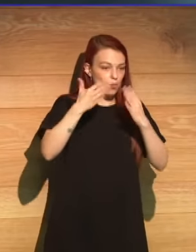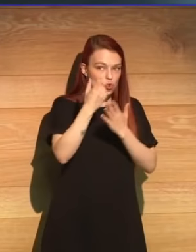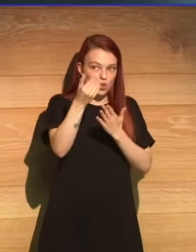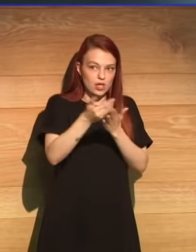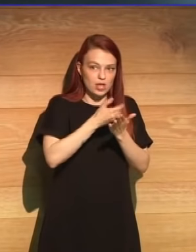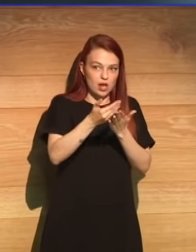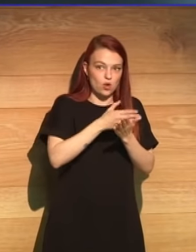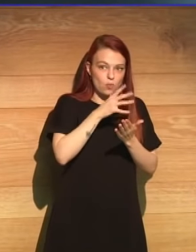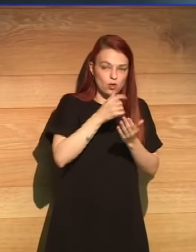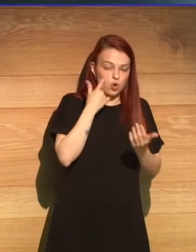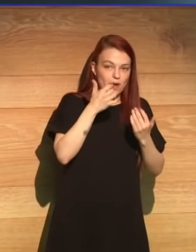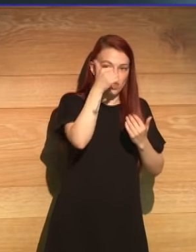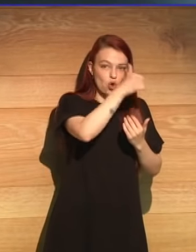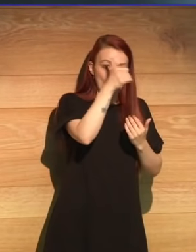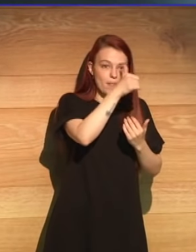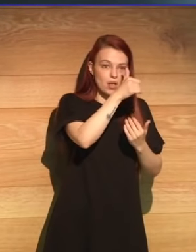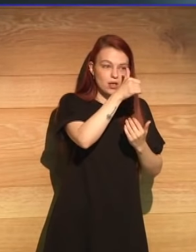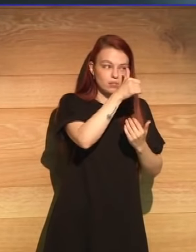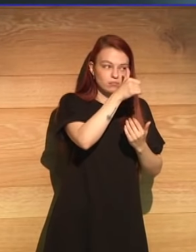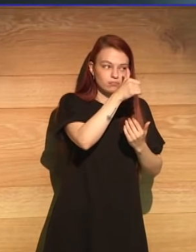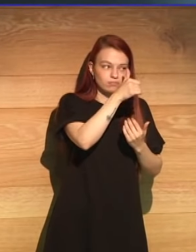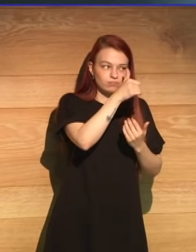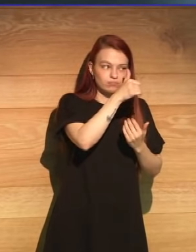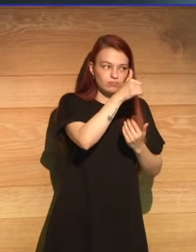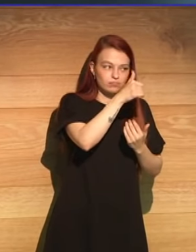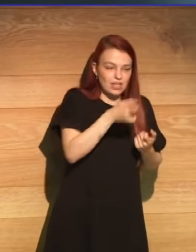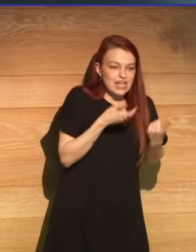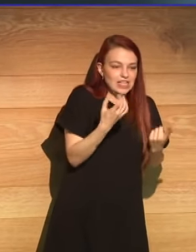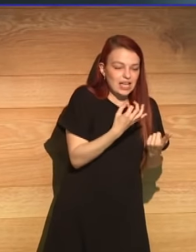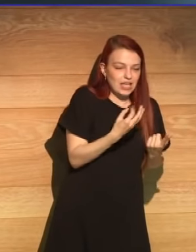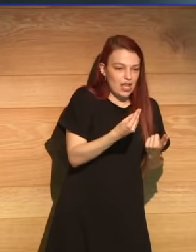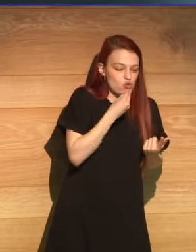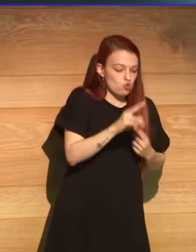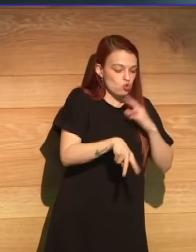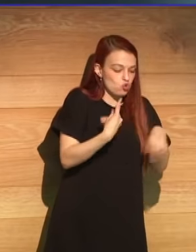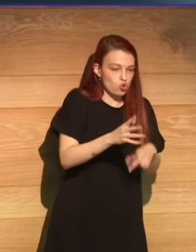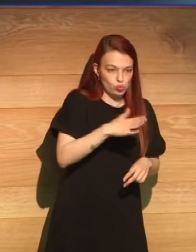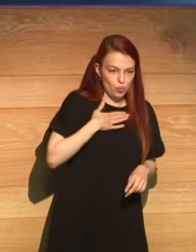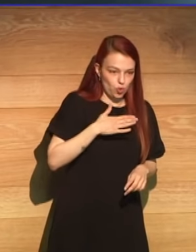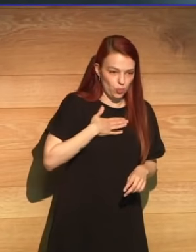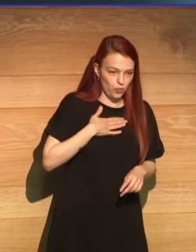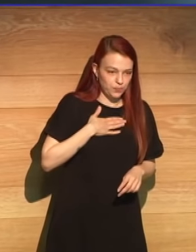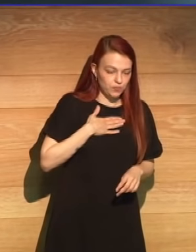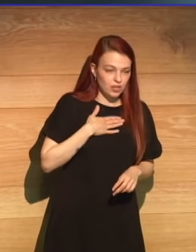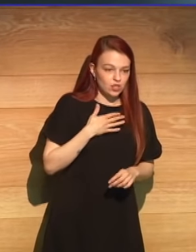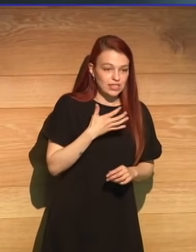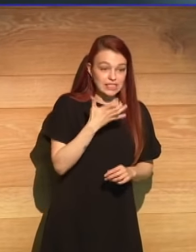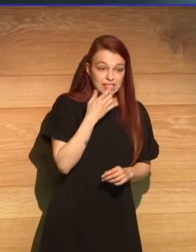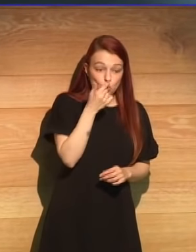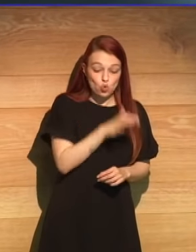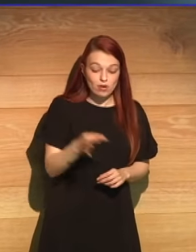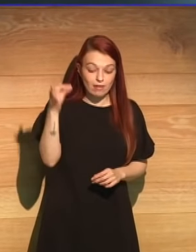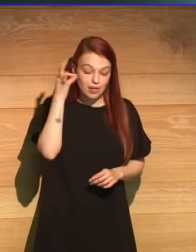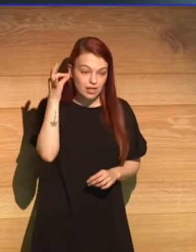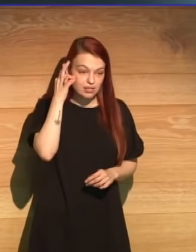al hombre que gran parte lo gasta en consumo propio. Y por dar un dato simplemente, si conseguimos que una niña acabe